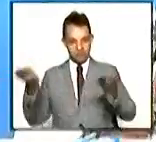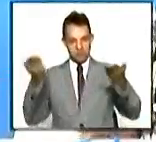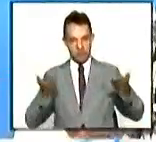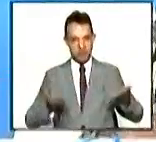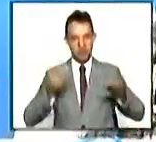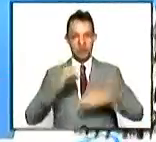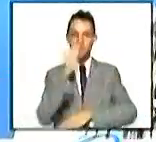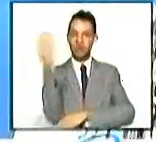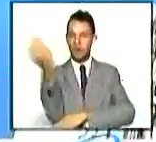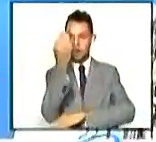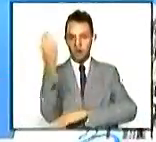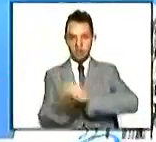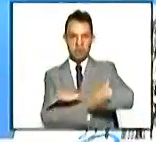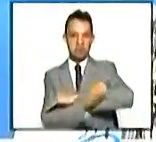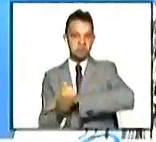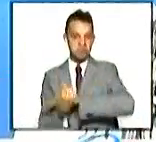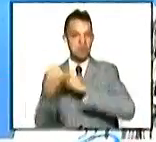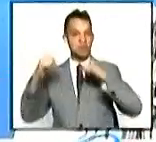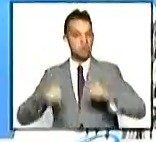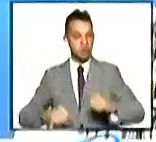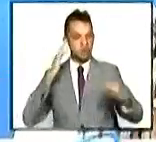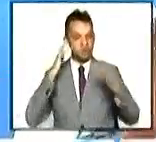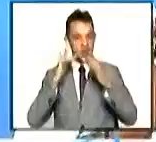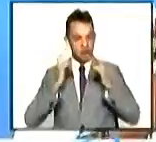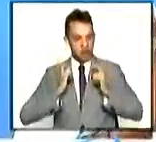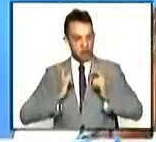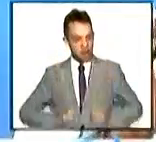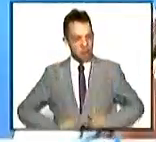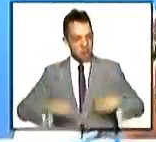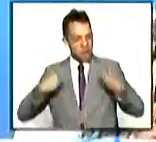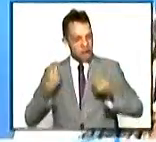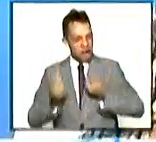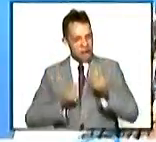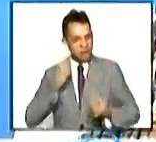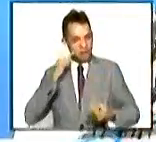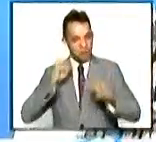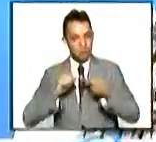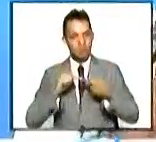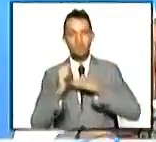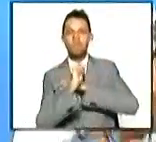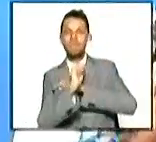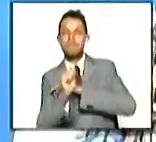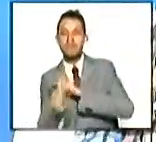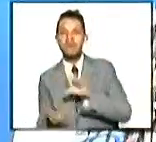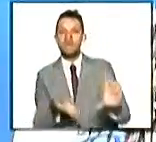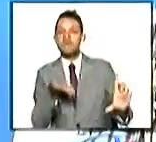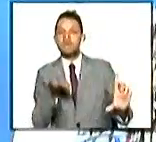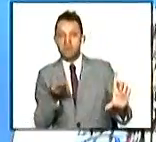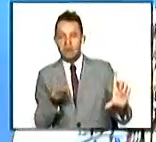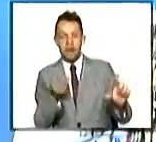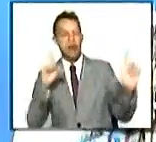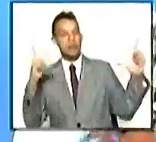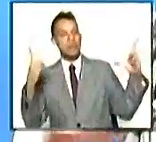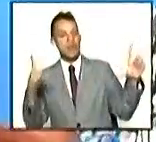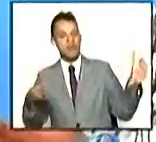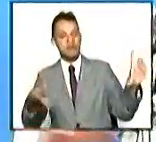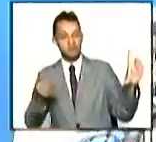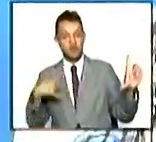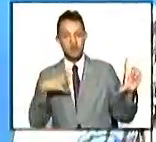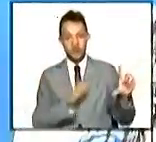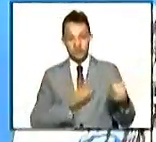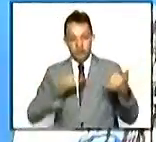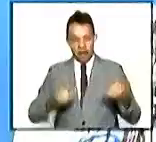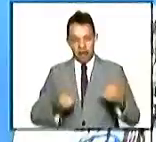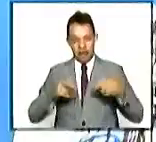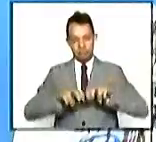y para todo el mundo en Conexión Vital. Todos conectados allá en sus casas, nosotros aquí delante de las cámaras y